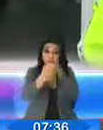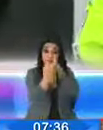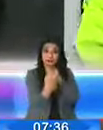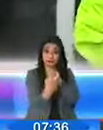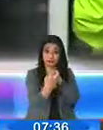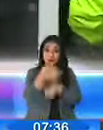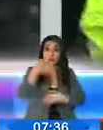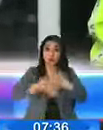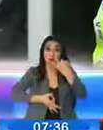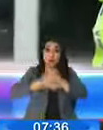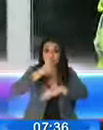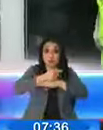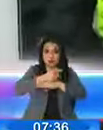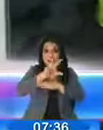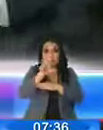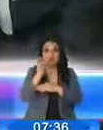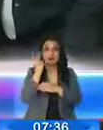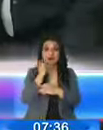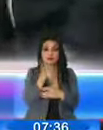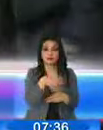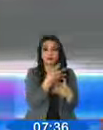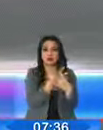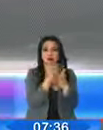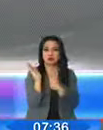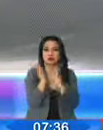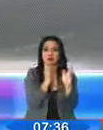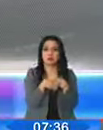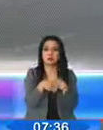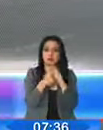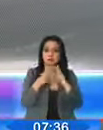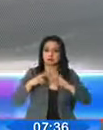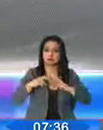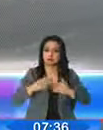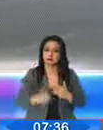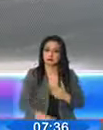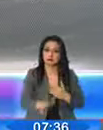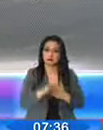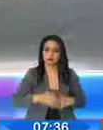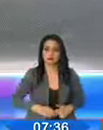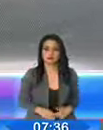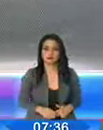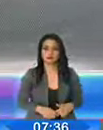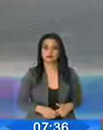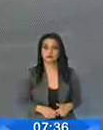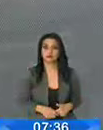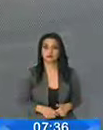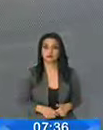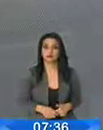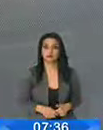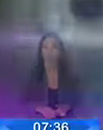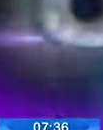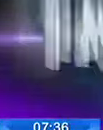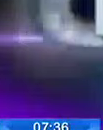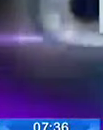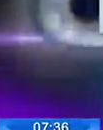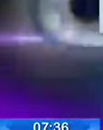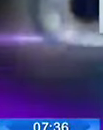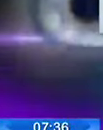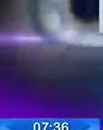dictó 30 días de prisión preventiva y el inicio de una instrucción fiscal. Informó Javier Gallo.